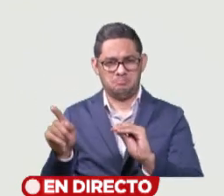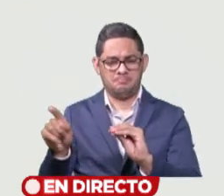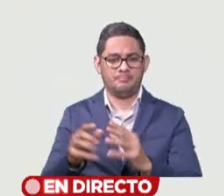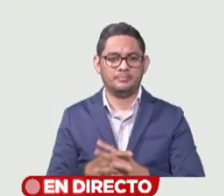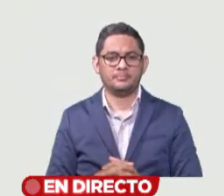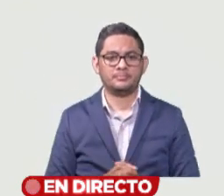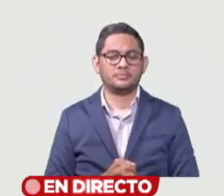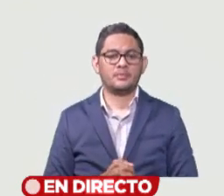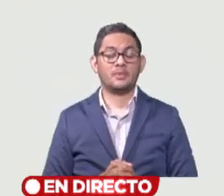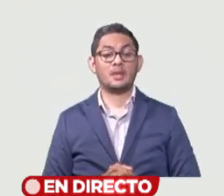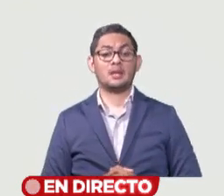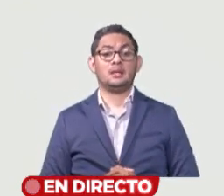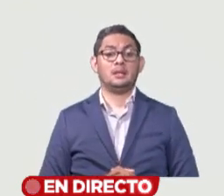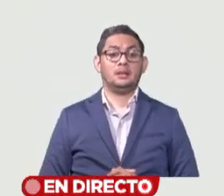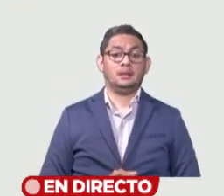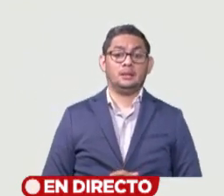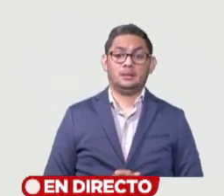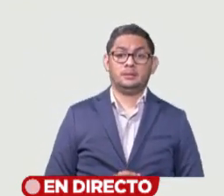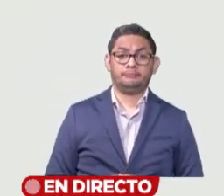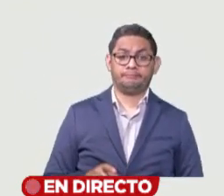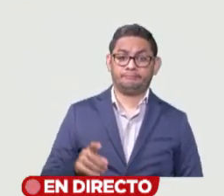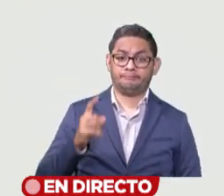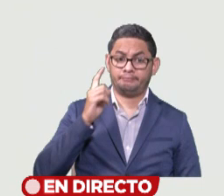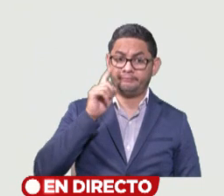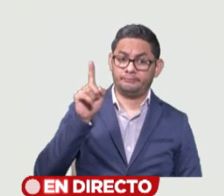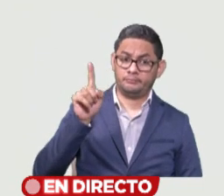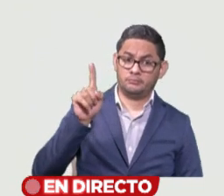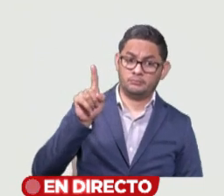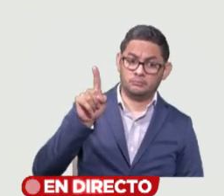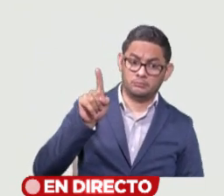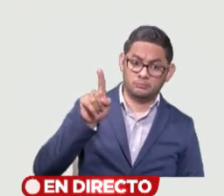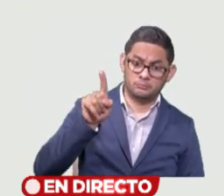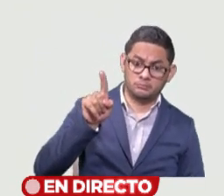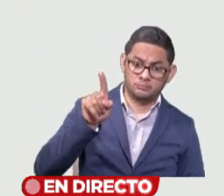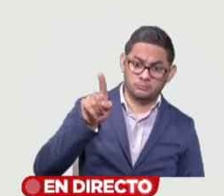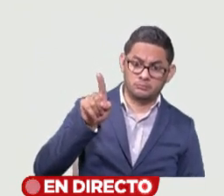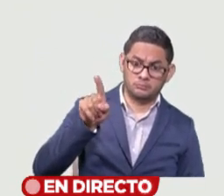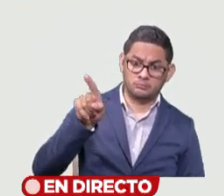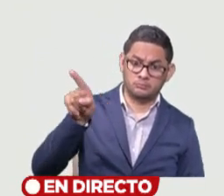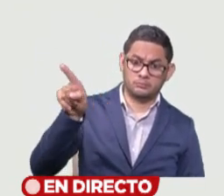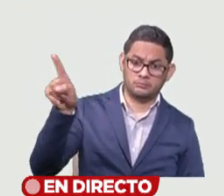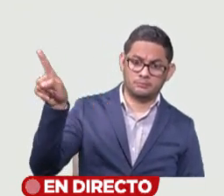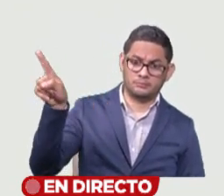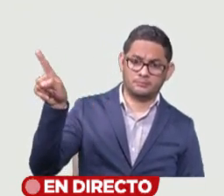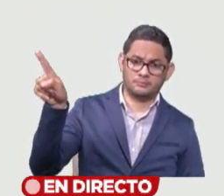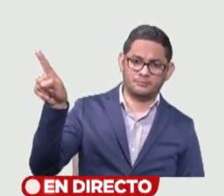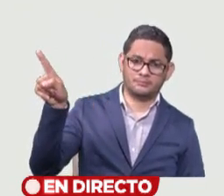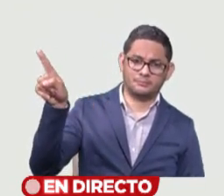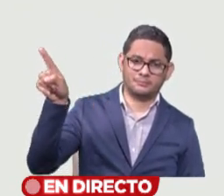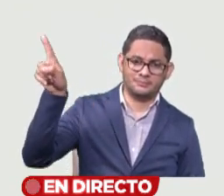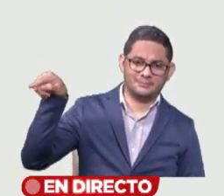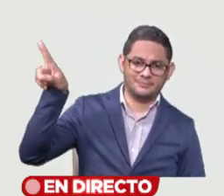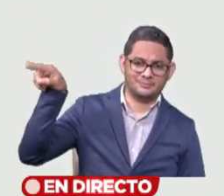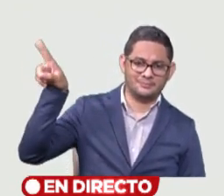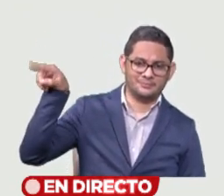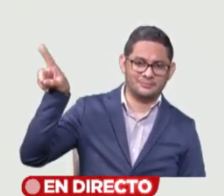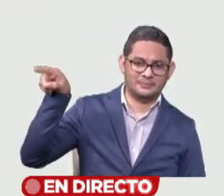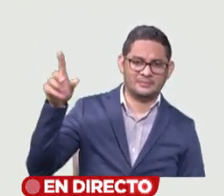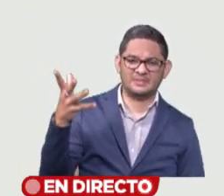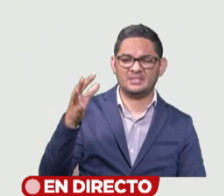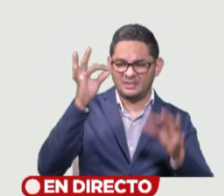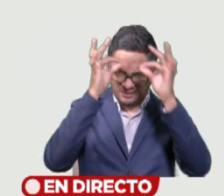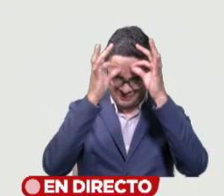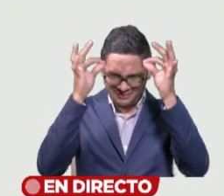vemos en la diapositiva, en el lado derecho de la diapositiva, es la unidad ejecutora de la vacunación, en donde tenemos una enfermera que